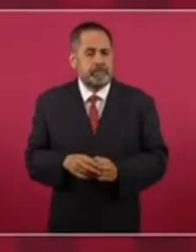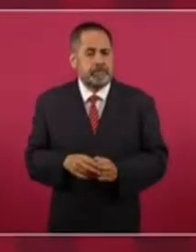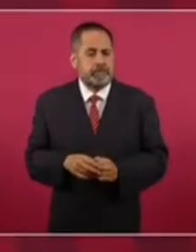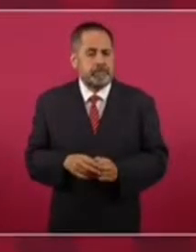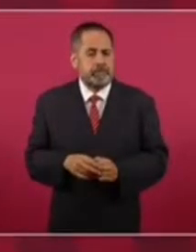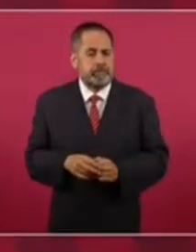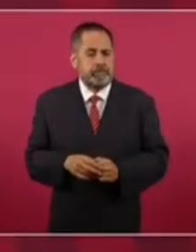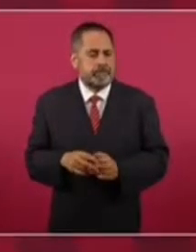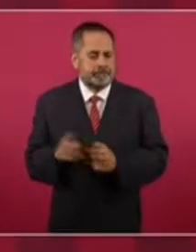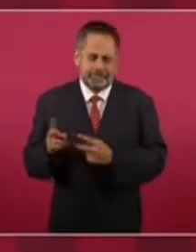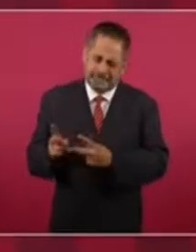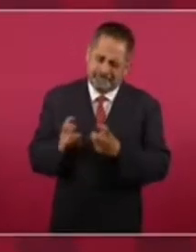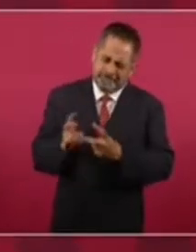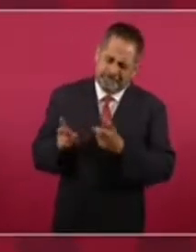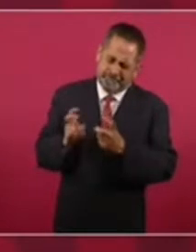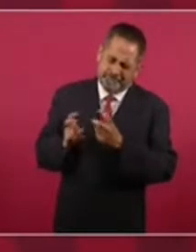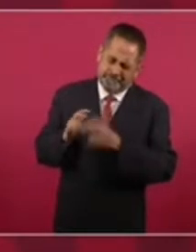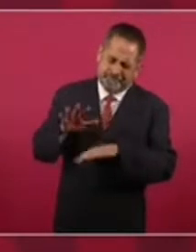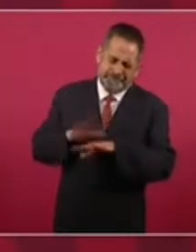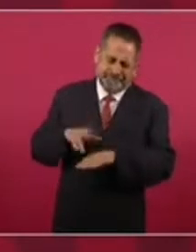se había saqueado tanto a México,